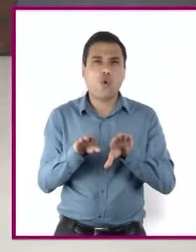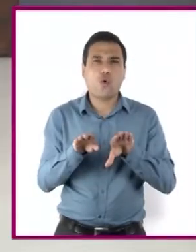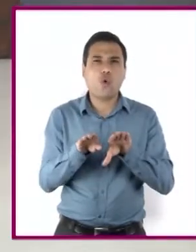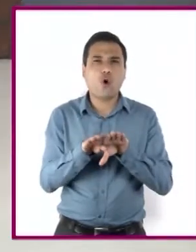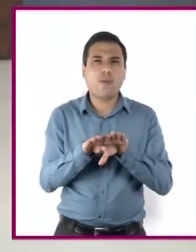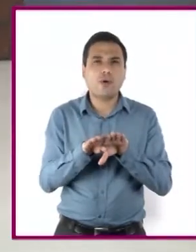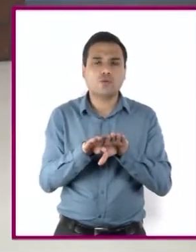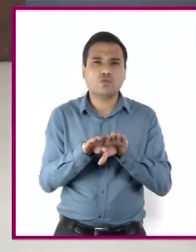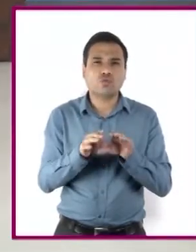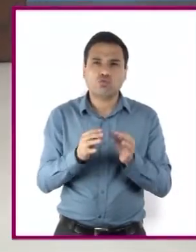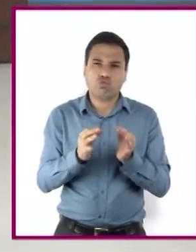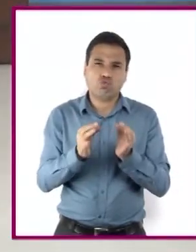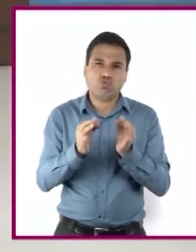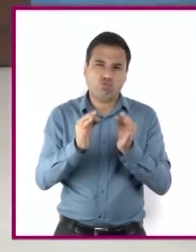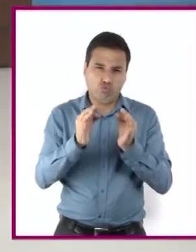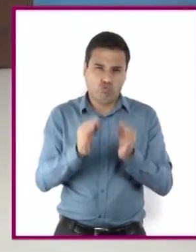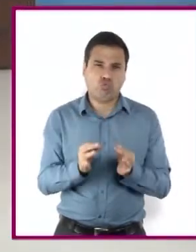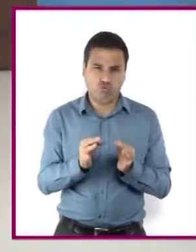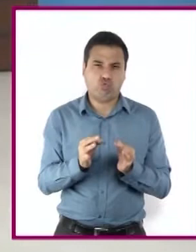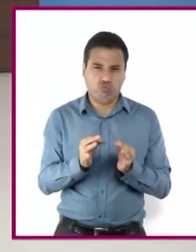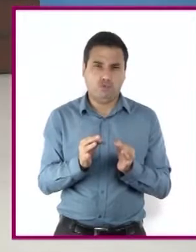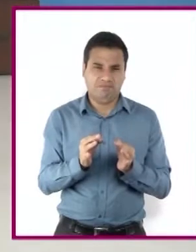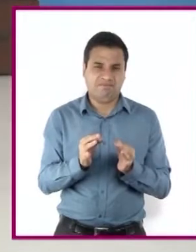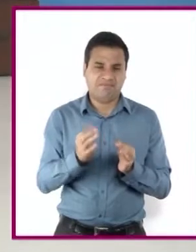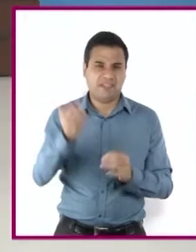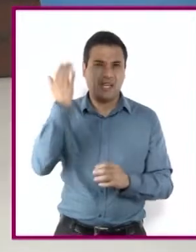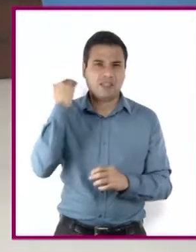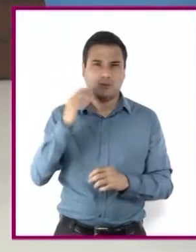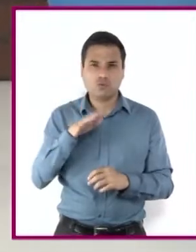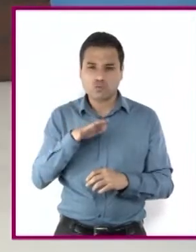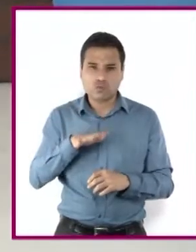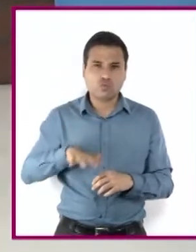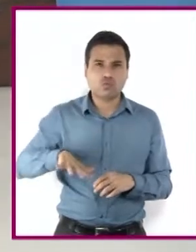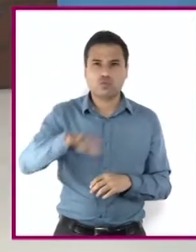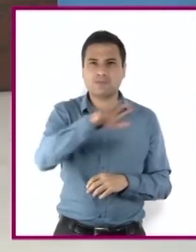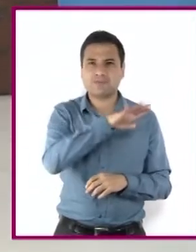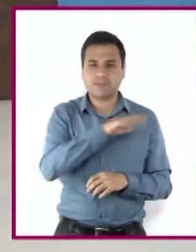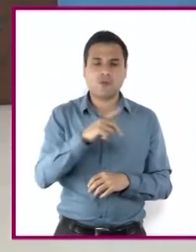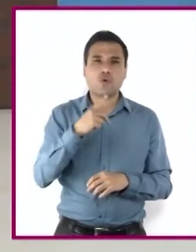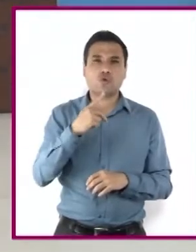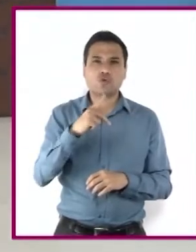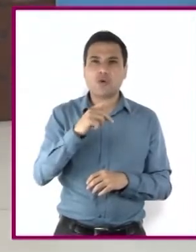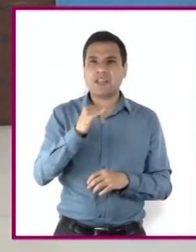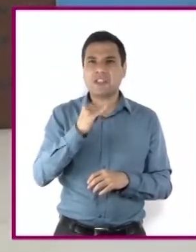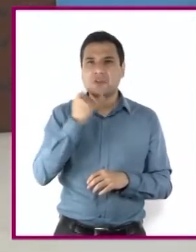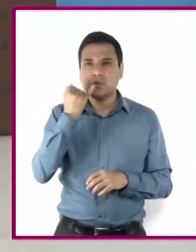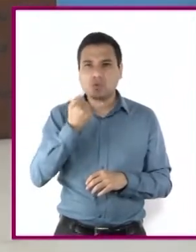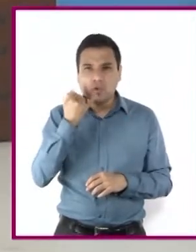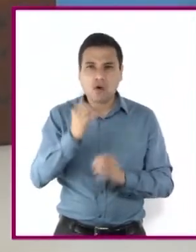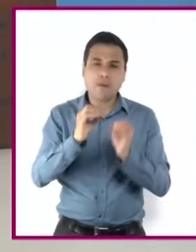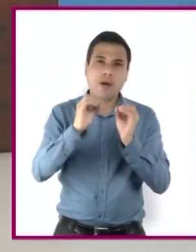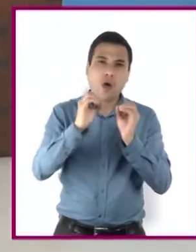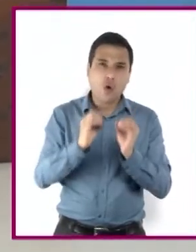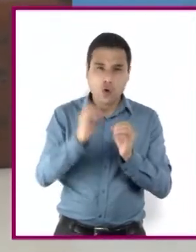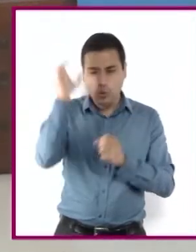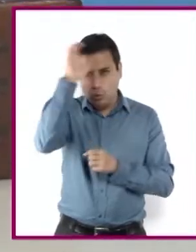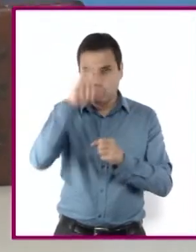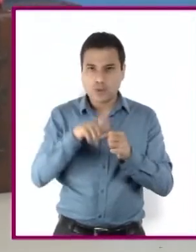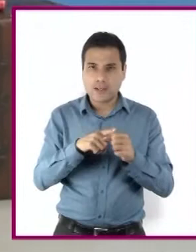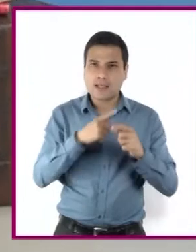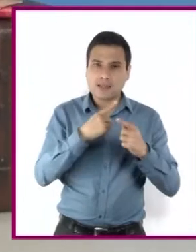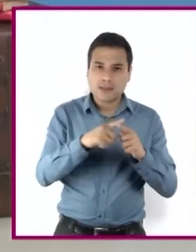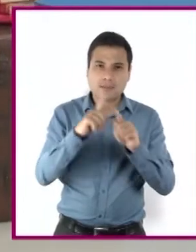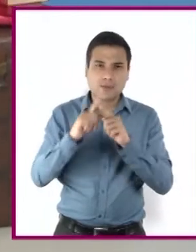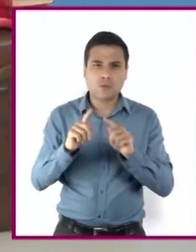la mayoría de las sociedades mesoamericanas, independientemente de sus lenguas y diferencias culturales,